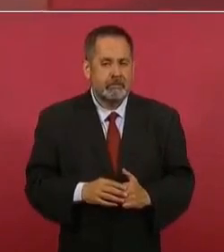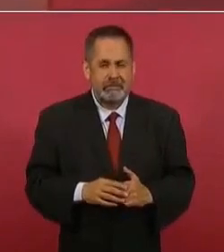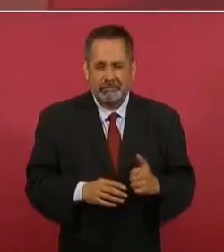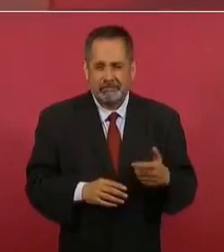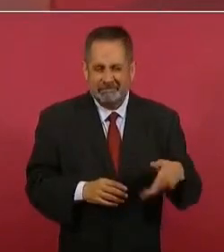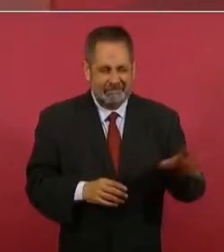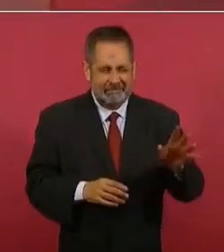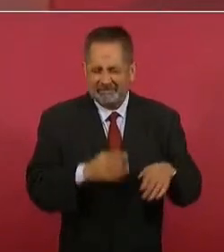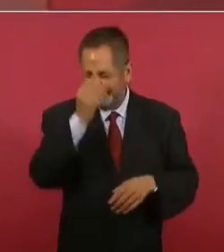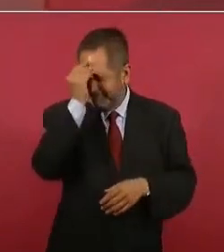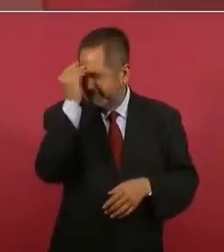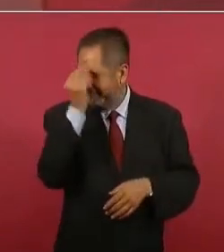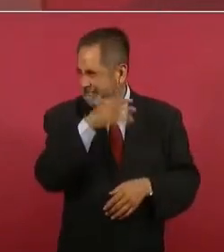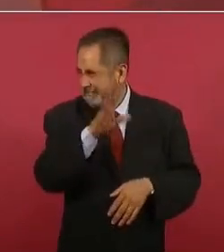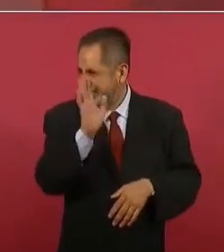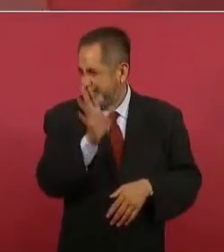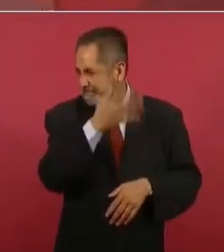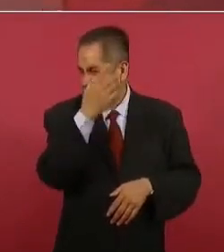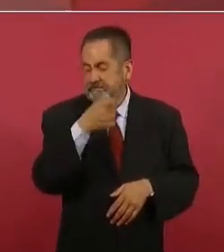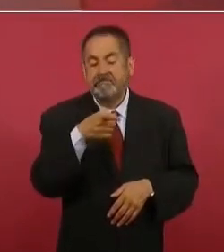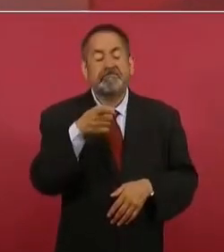que es preferible olvidar,